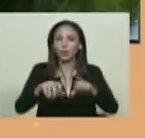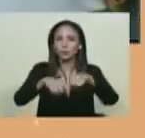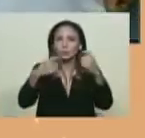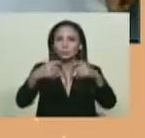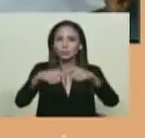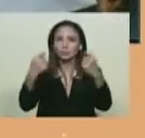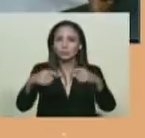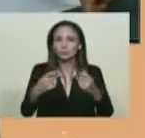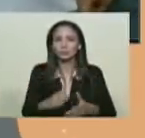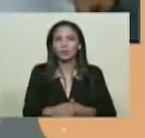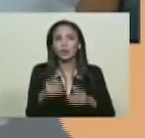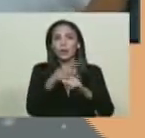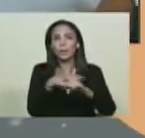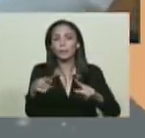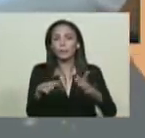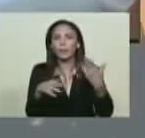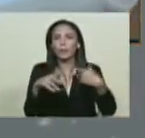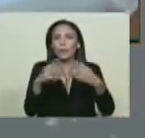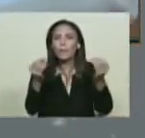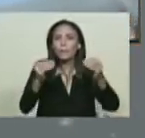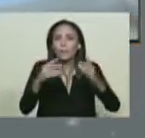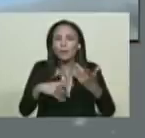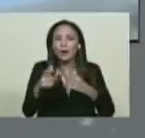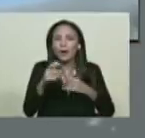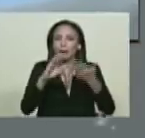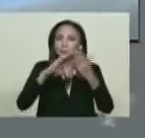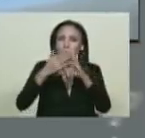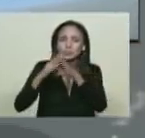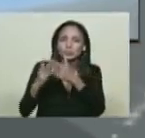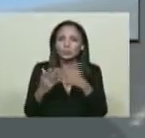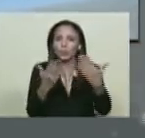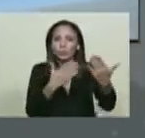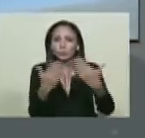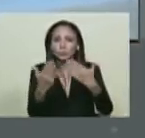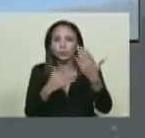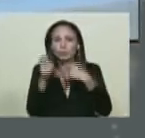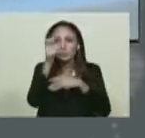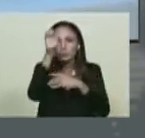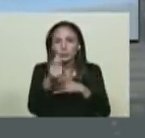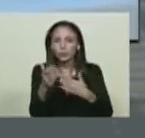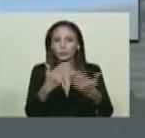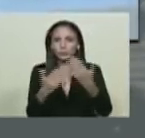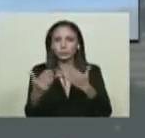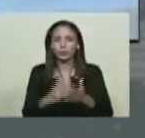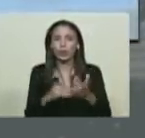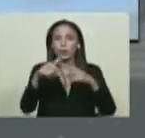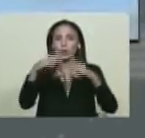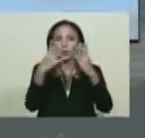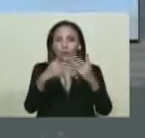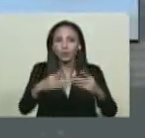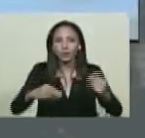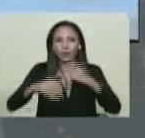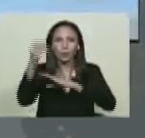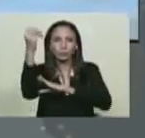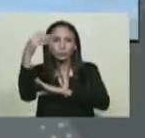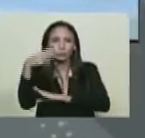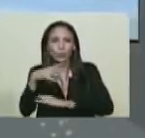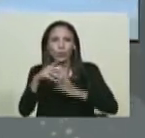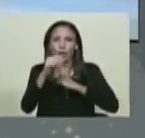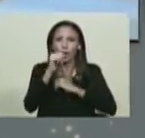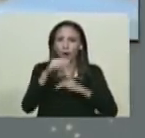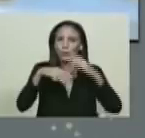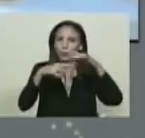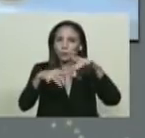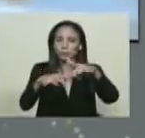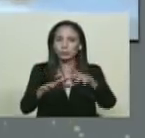todo destruyó la armonía, la convivencia de nosotros los seres humanos con la tierra, con el sol, con el agua.